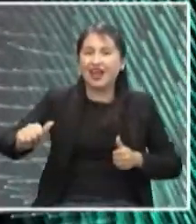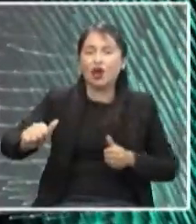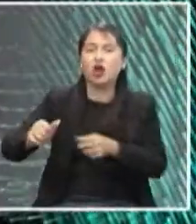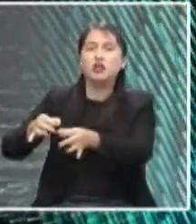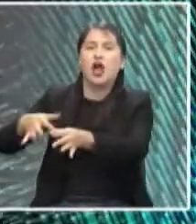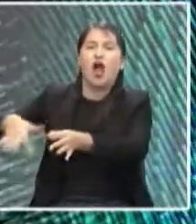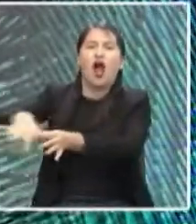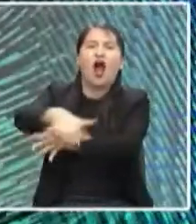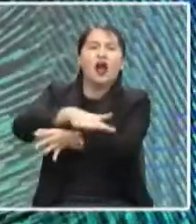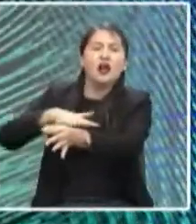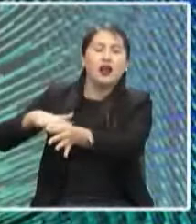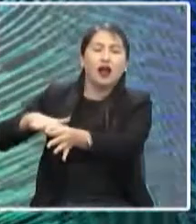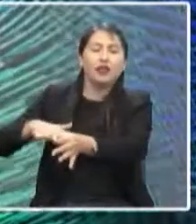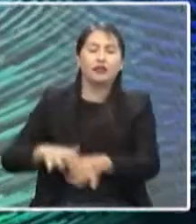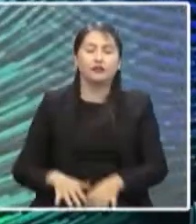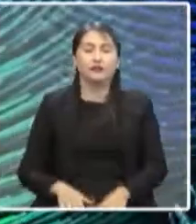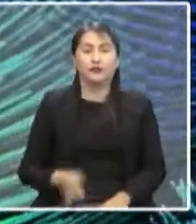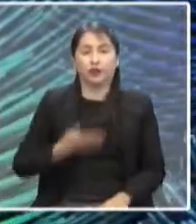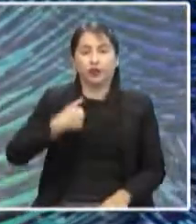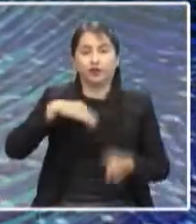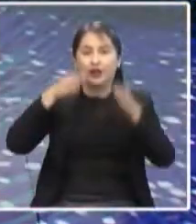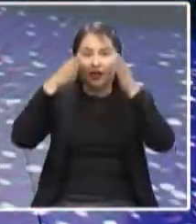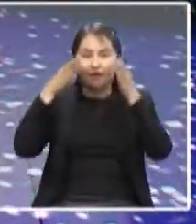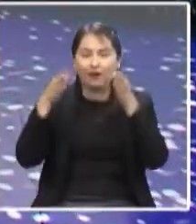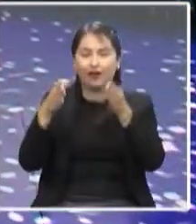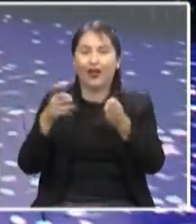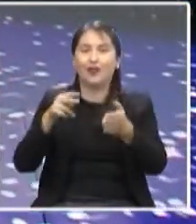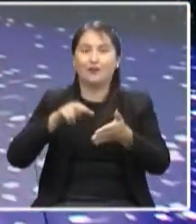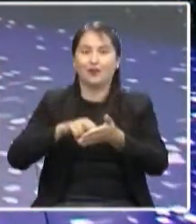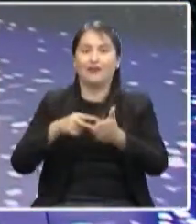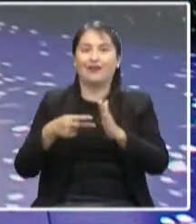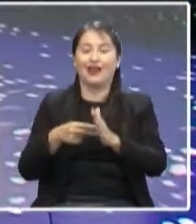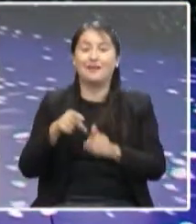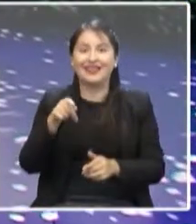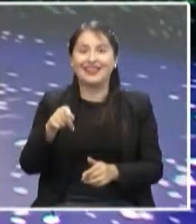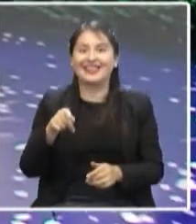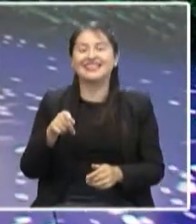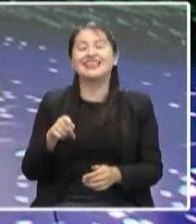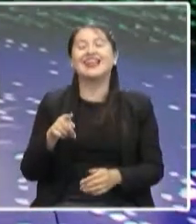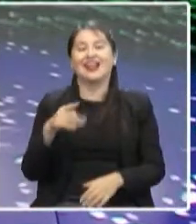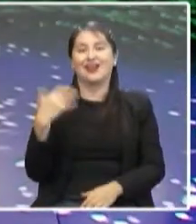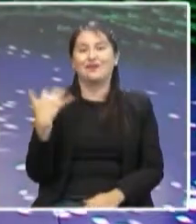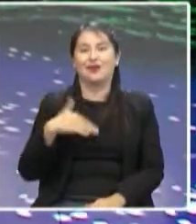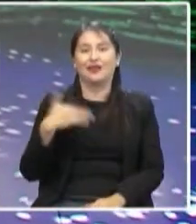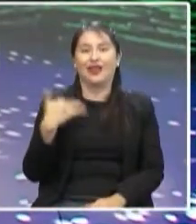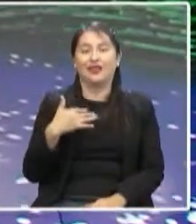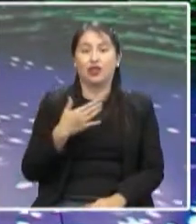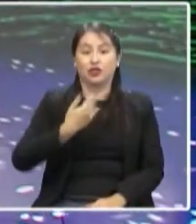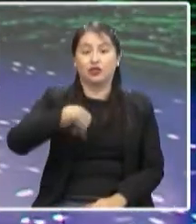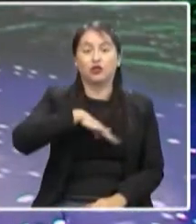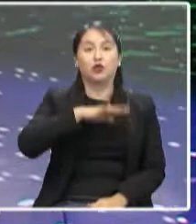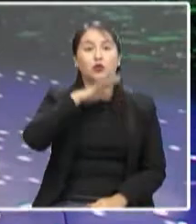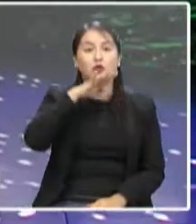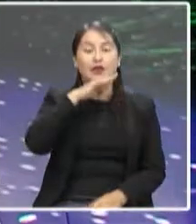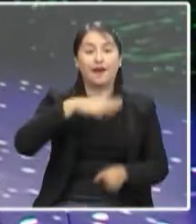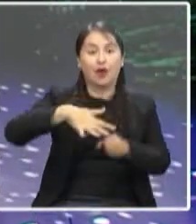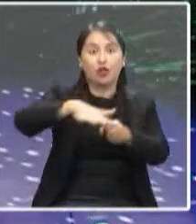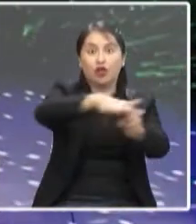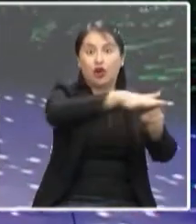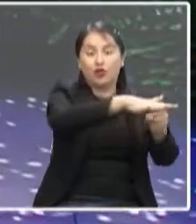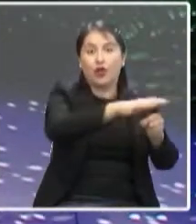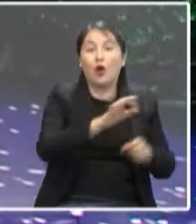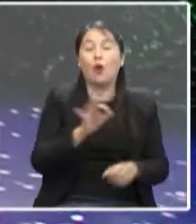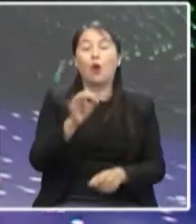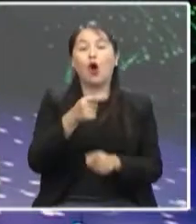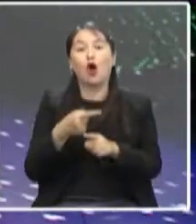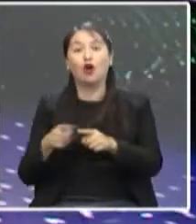Nosotros estábamos muy enfocados en el problema y eso era muy importante, porque si usábamos drones o utilizábamos otra tecnología, era muy